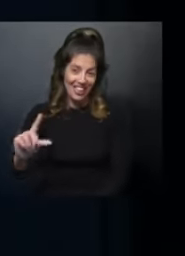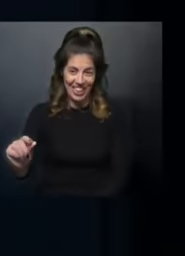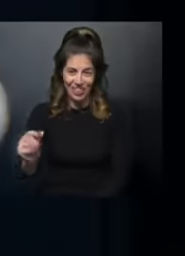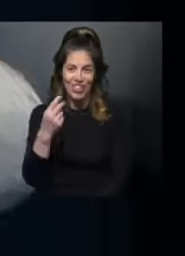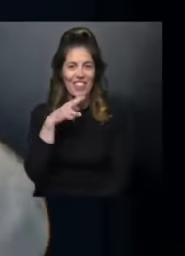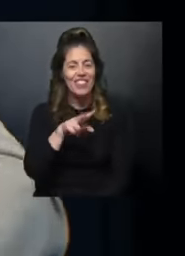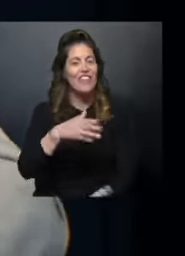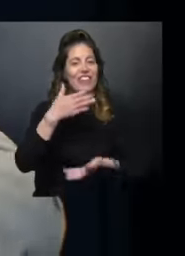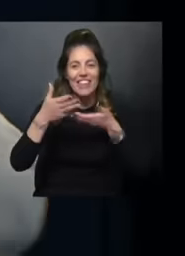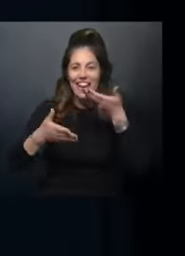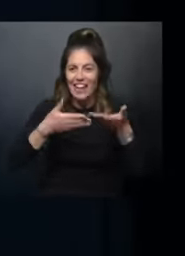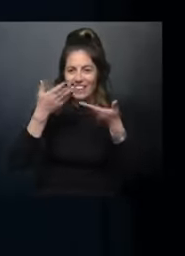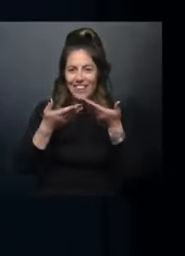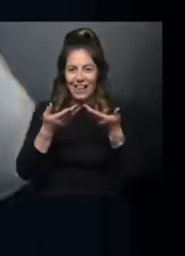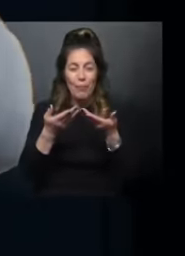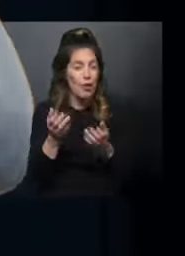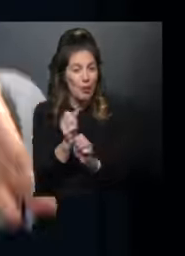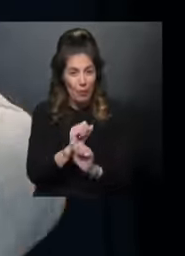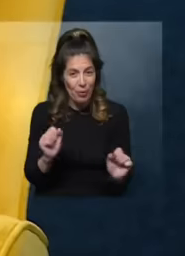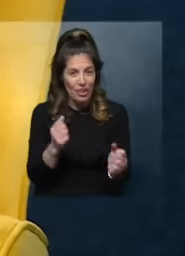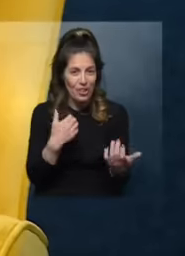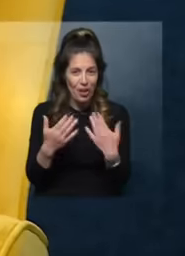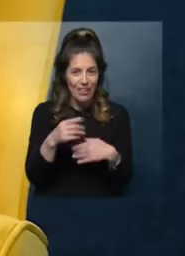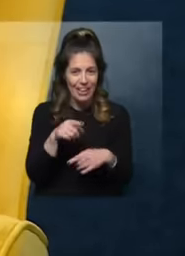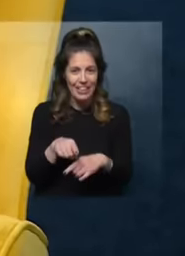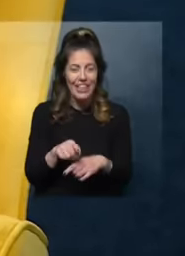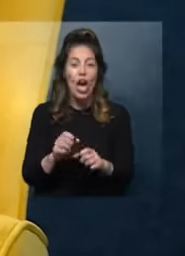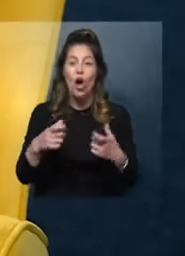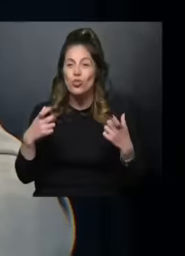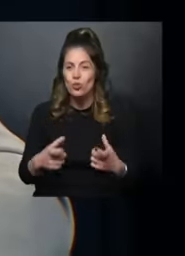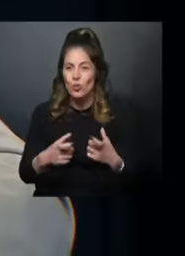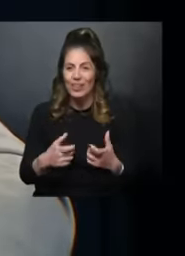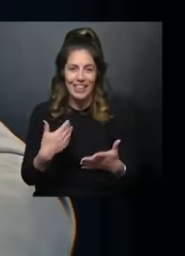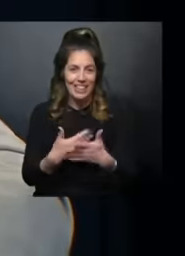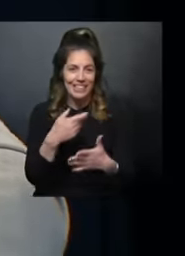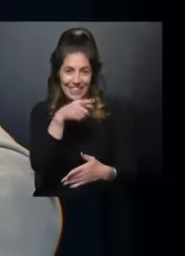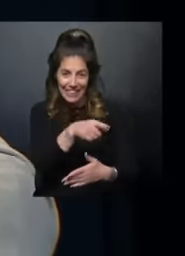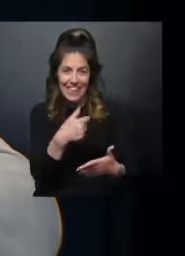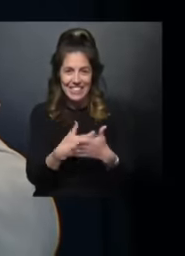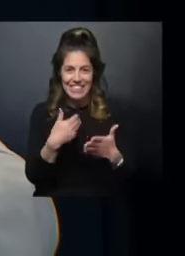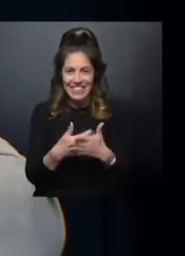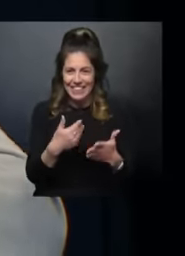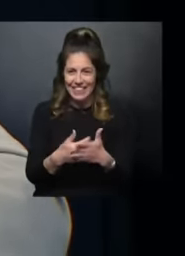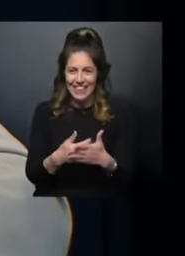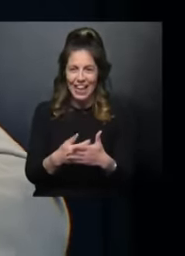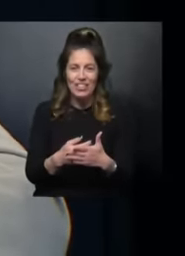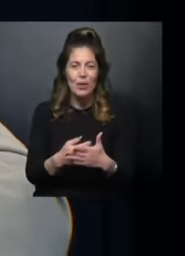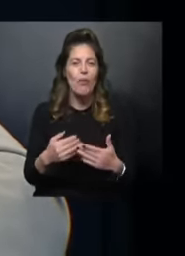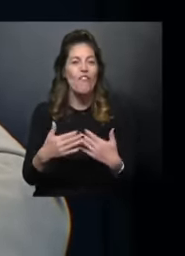verte cantar, pero tampoco habíamos estado. No. Ahí ya tengo la fortuna de tenerla cerca de casa, sí, y dos por tres nos